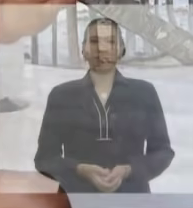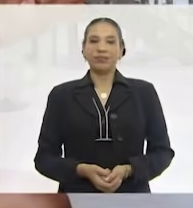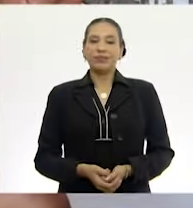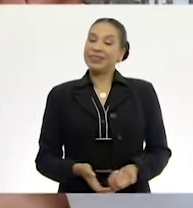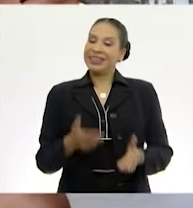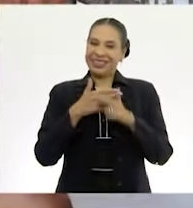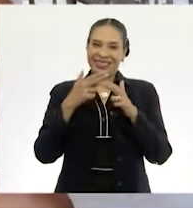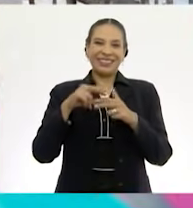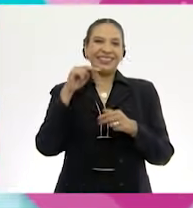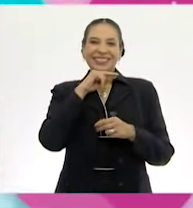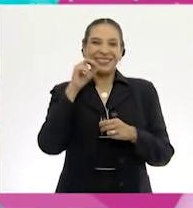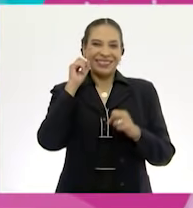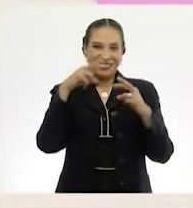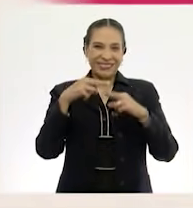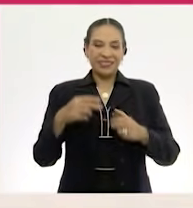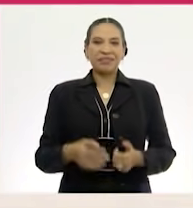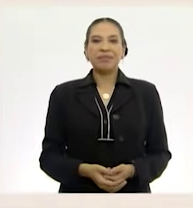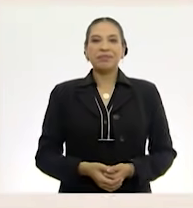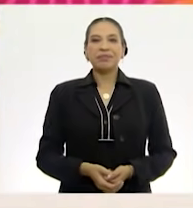¡Hasta la próxima!